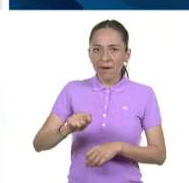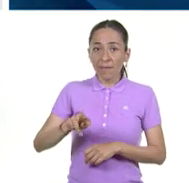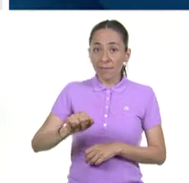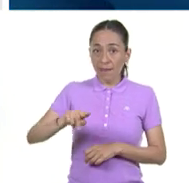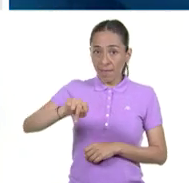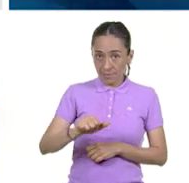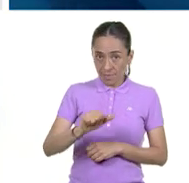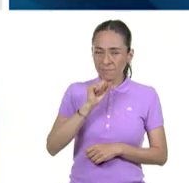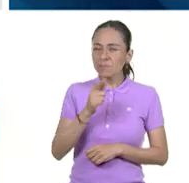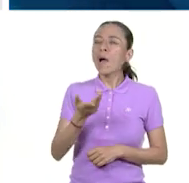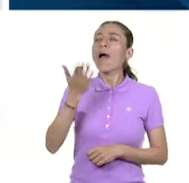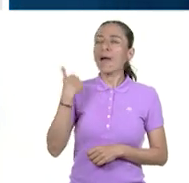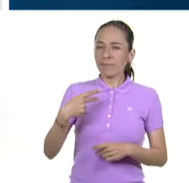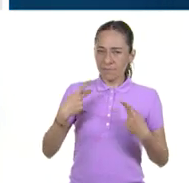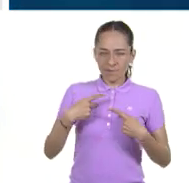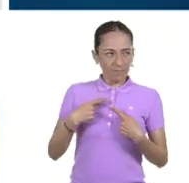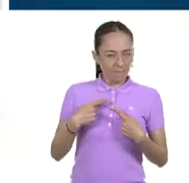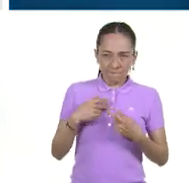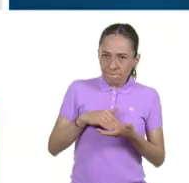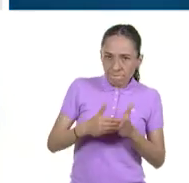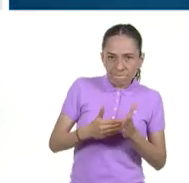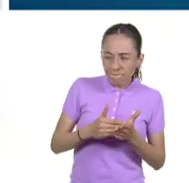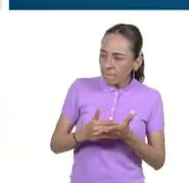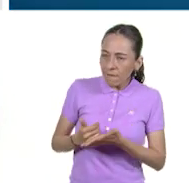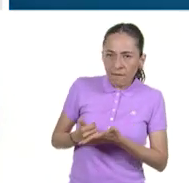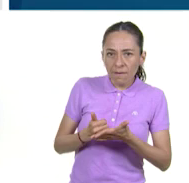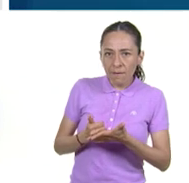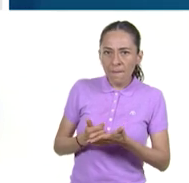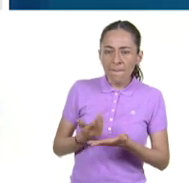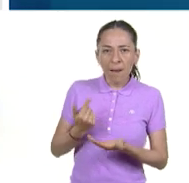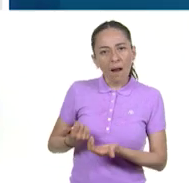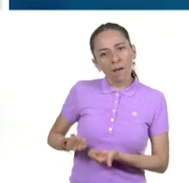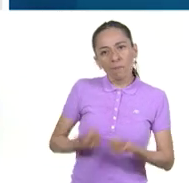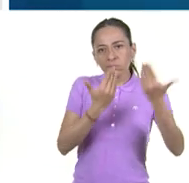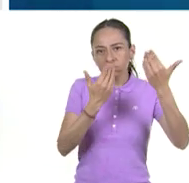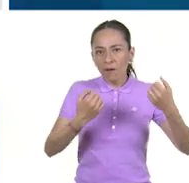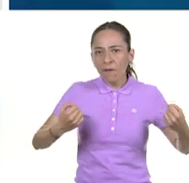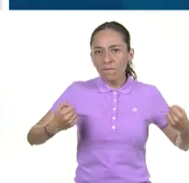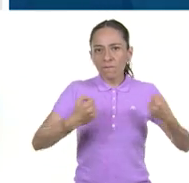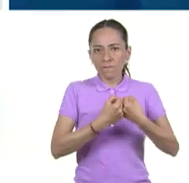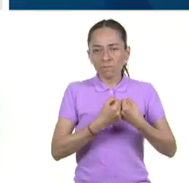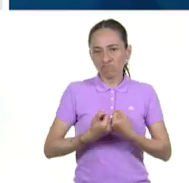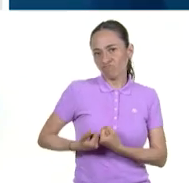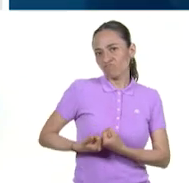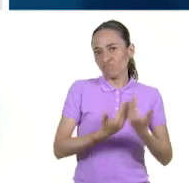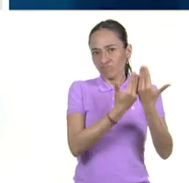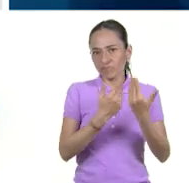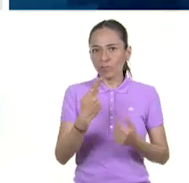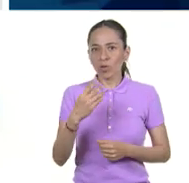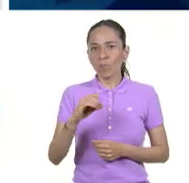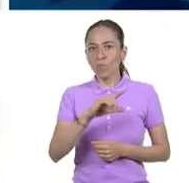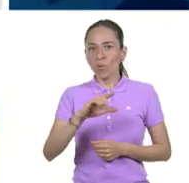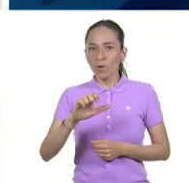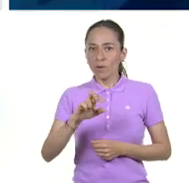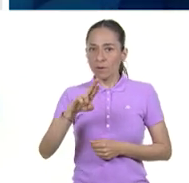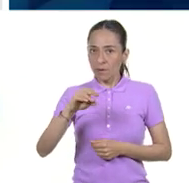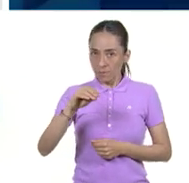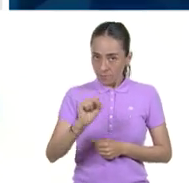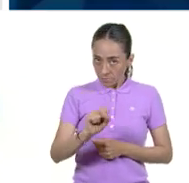llevaban individualmente a los hombres a cruzar la frontera. Al sellar las fronteras, lo que hace es que sea mucho más